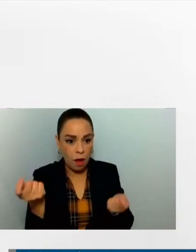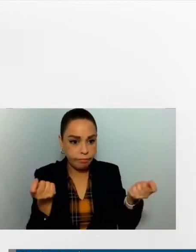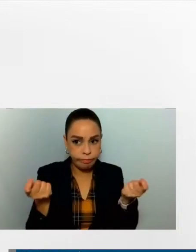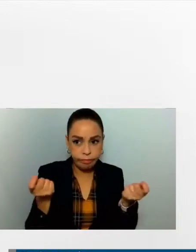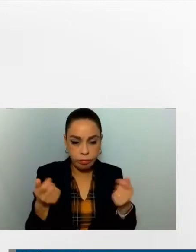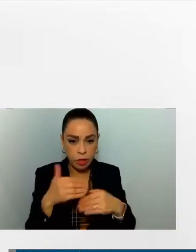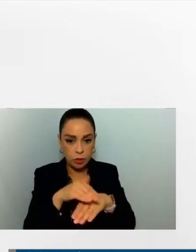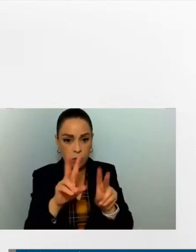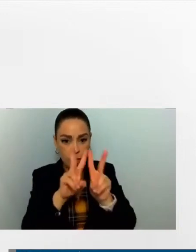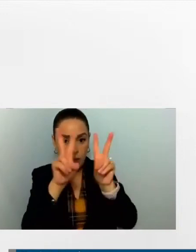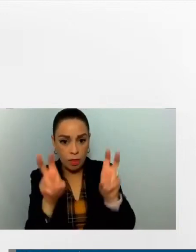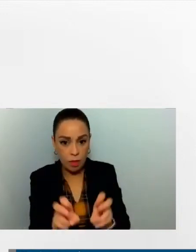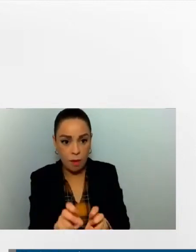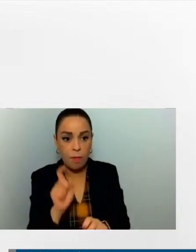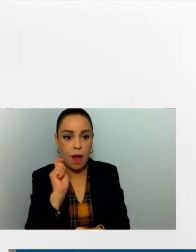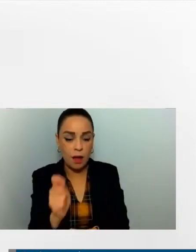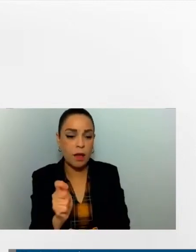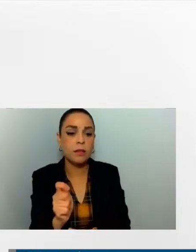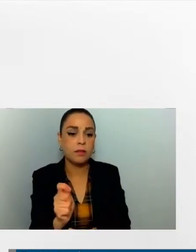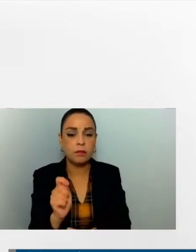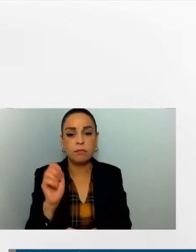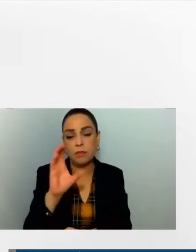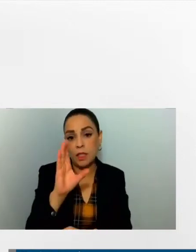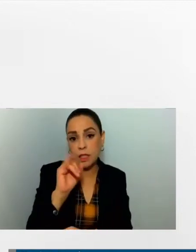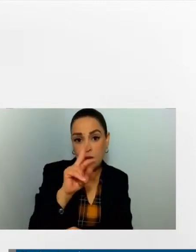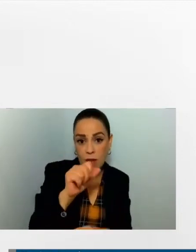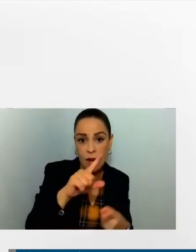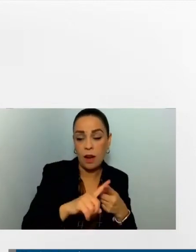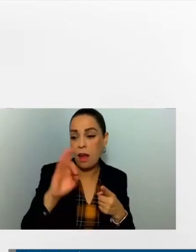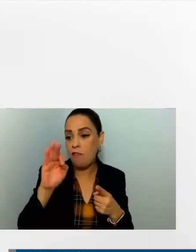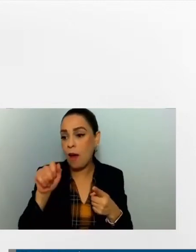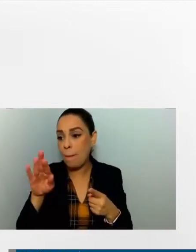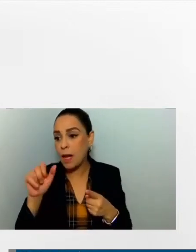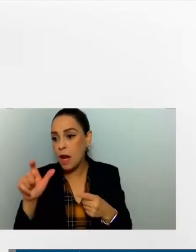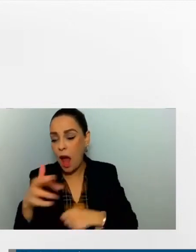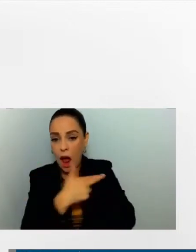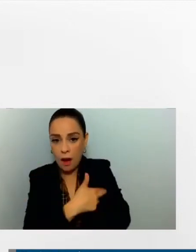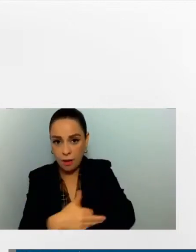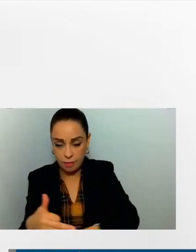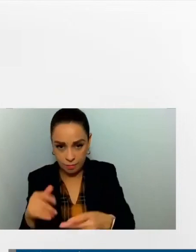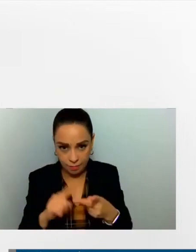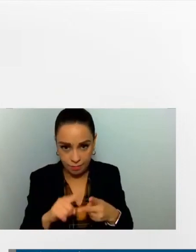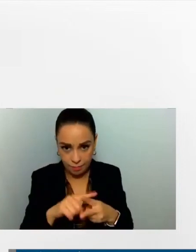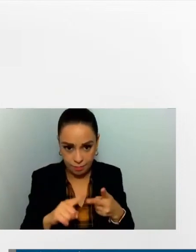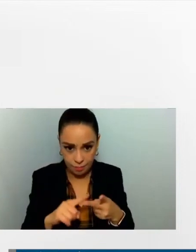en el civil, pero esa misma lógica funciona para el campo laboral, que es donde yo me especializo.